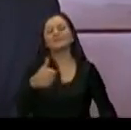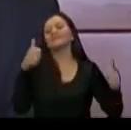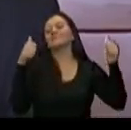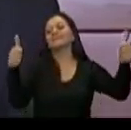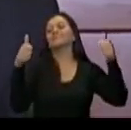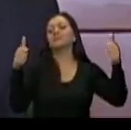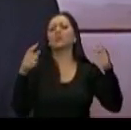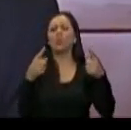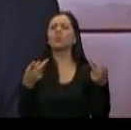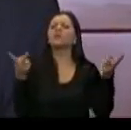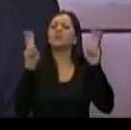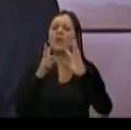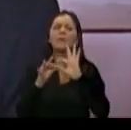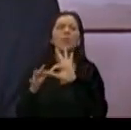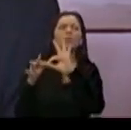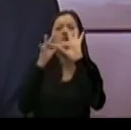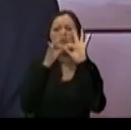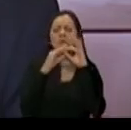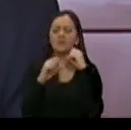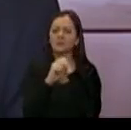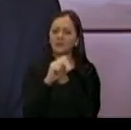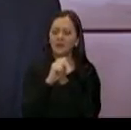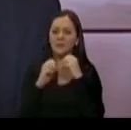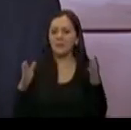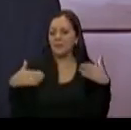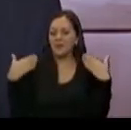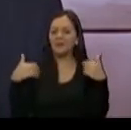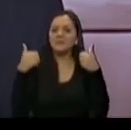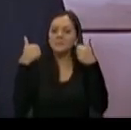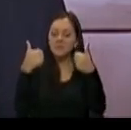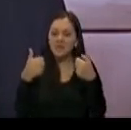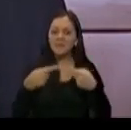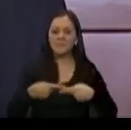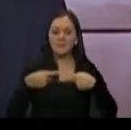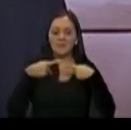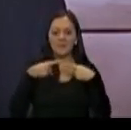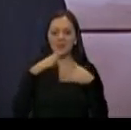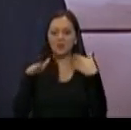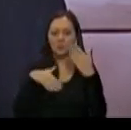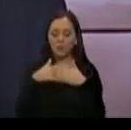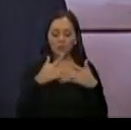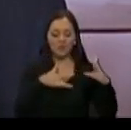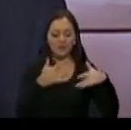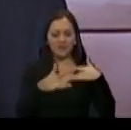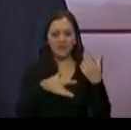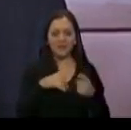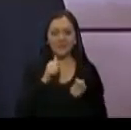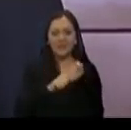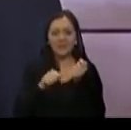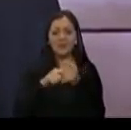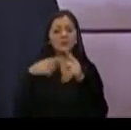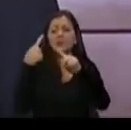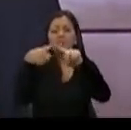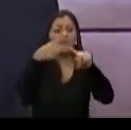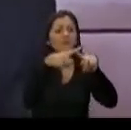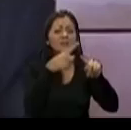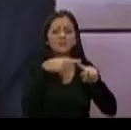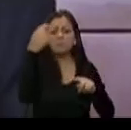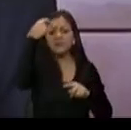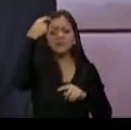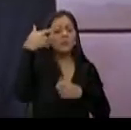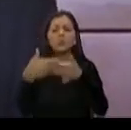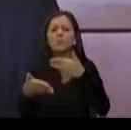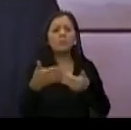también estamos unidos y muy contentos de vivir como hermanos, no obstante la diversidad. Ese es el